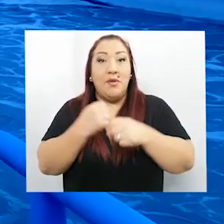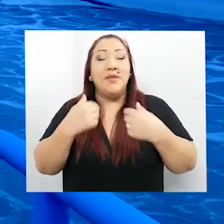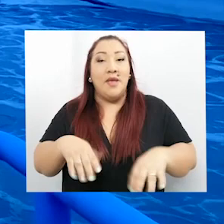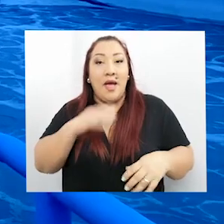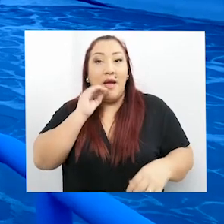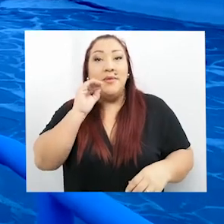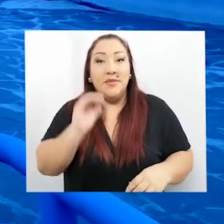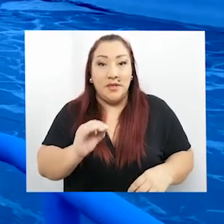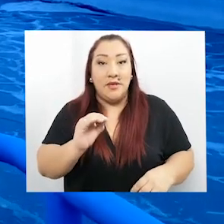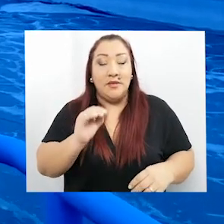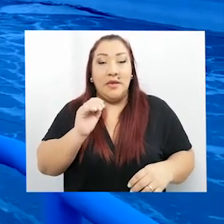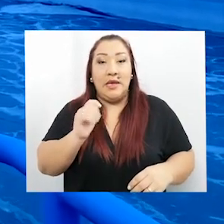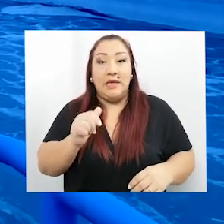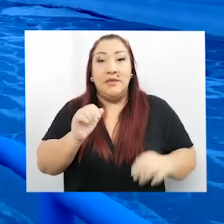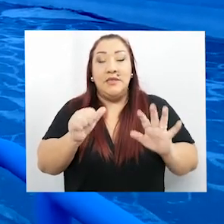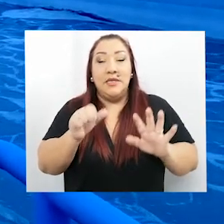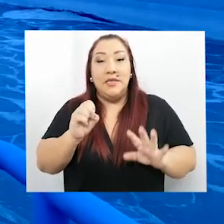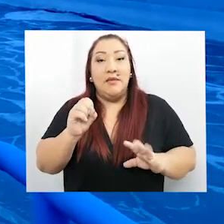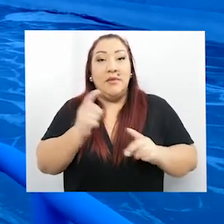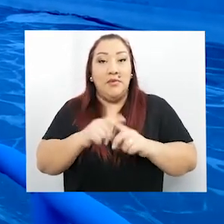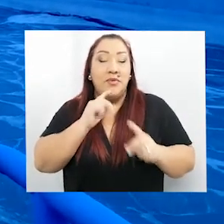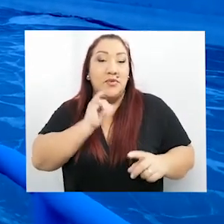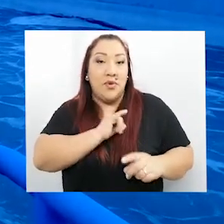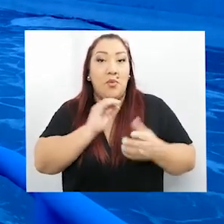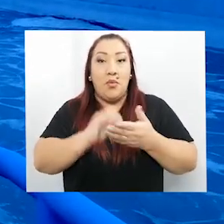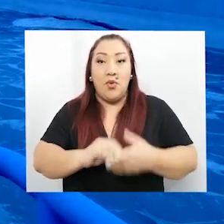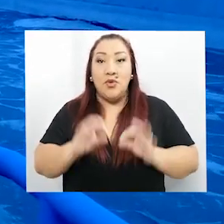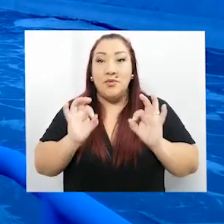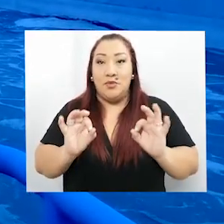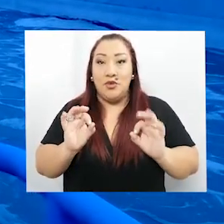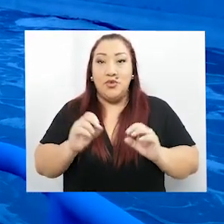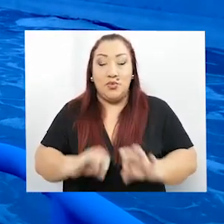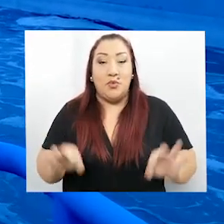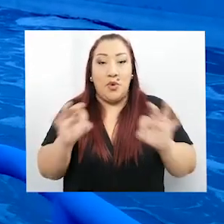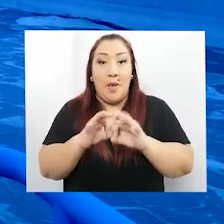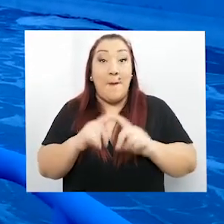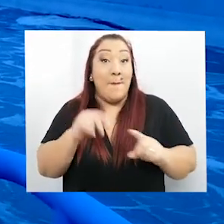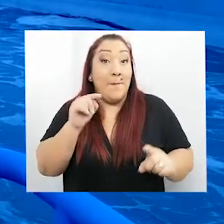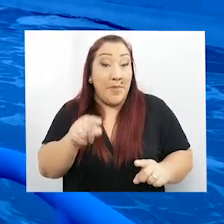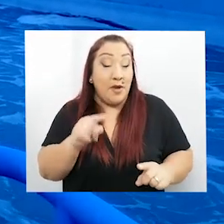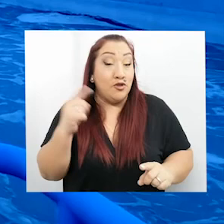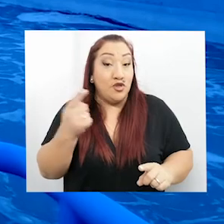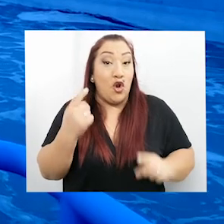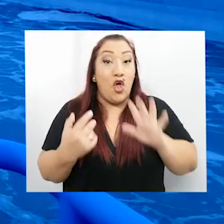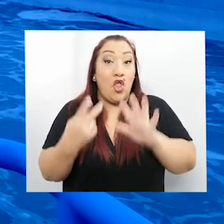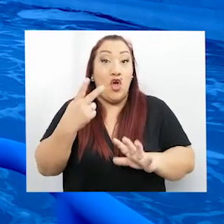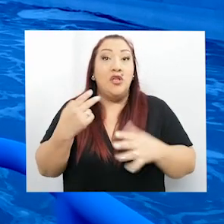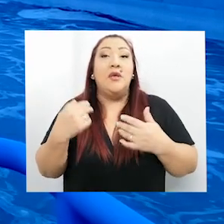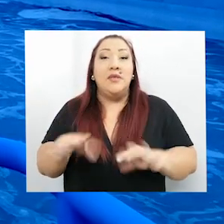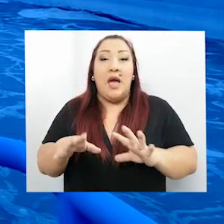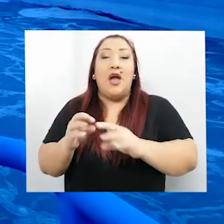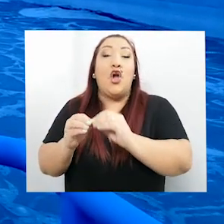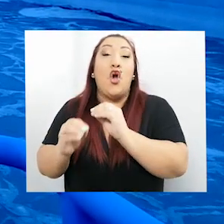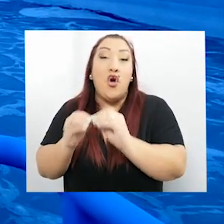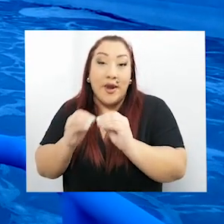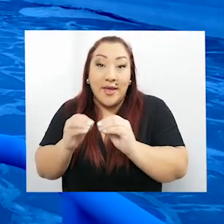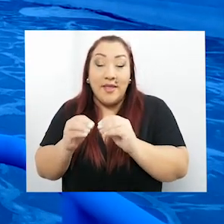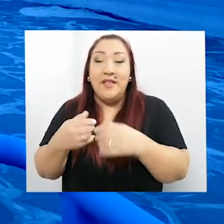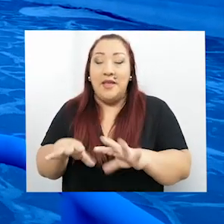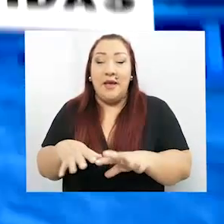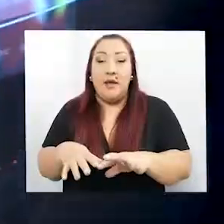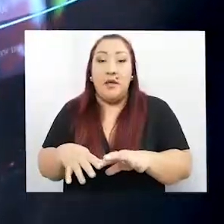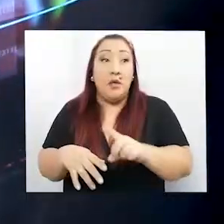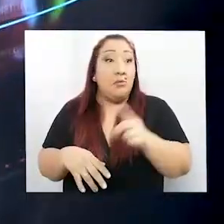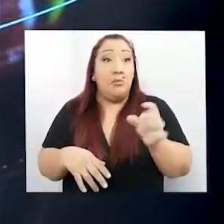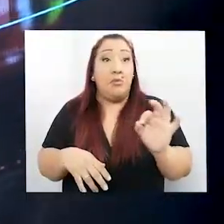hemos advertido más de 60 situaciones que ponen en riesgo su ejecución. Sin embargo, solo 12 han sido corregidas por la